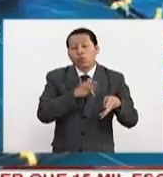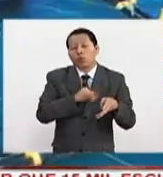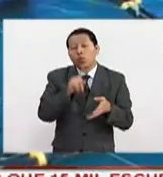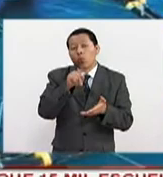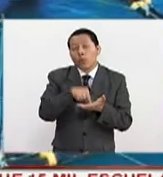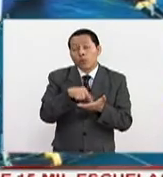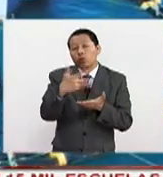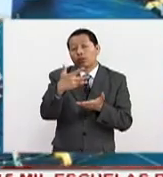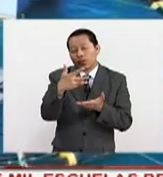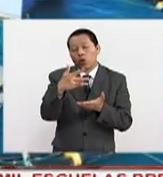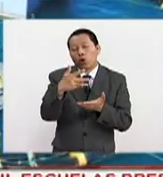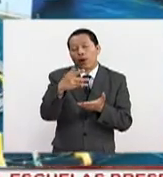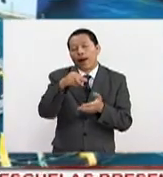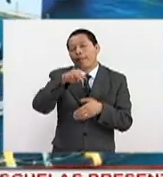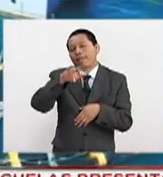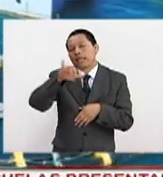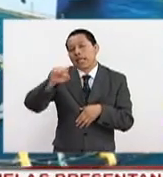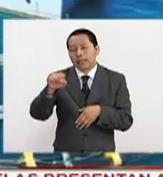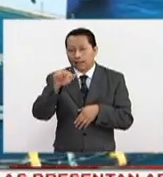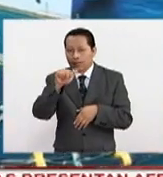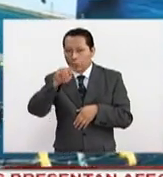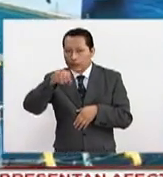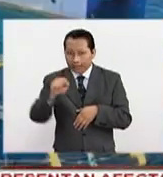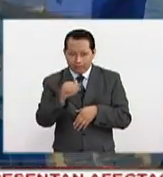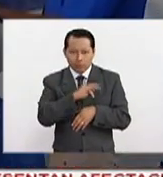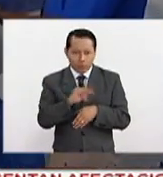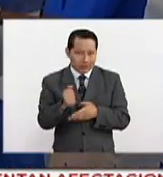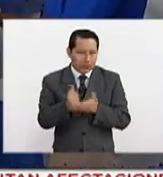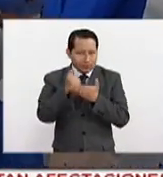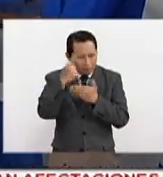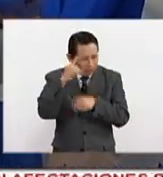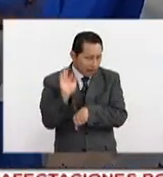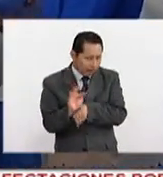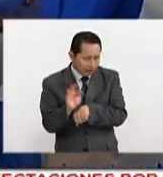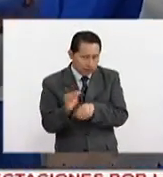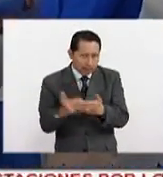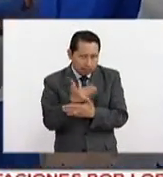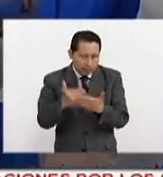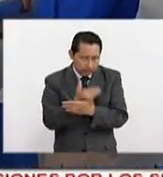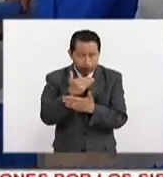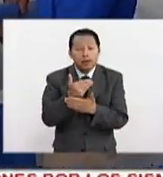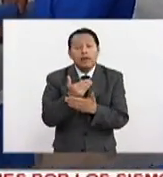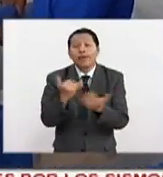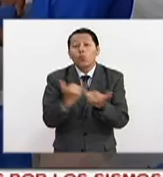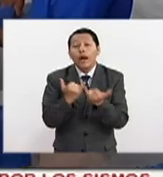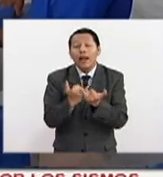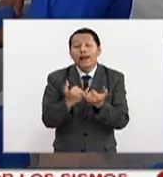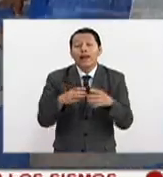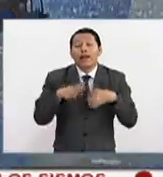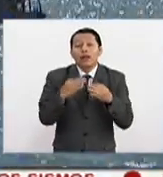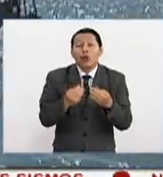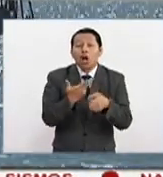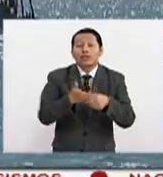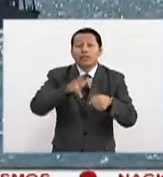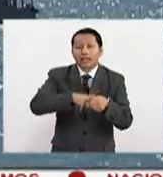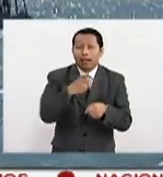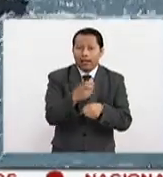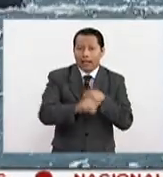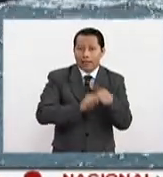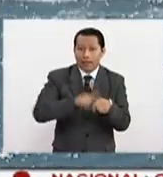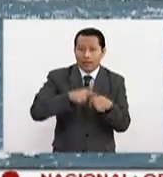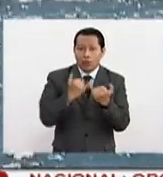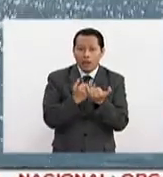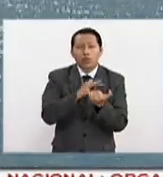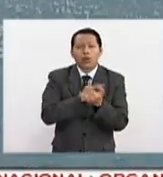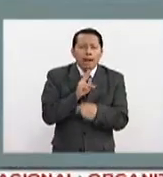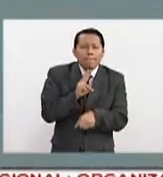millas náuticas de la costa y que servirá como santuario. Se creó un hospital para estos animales. Se intensificaron las labores